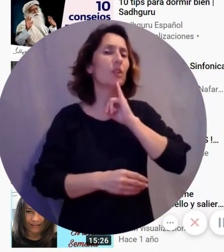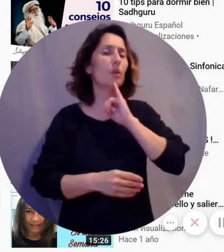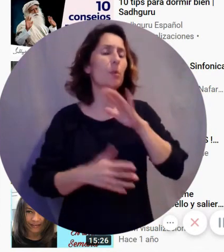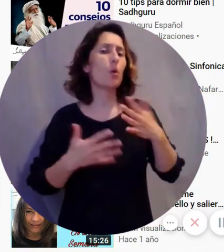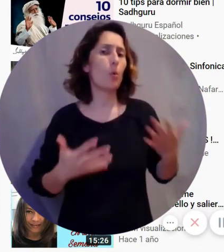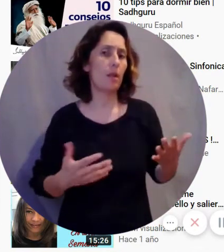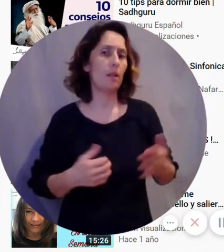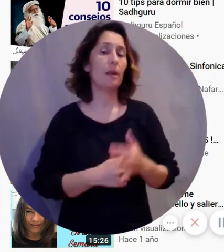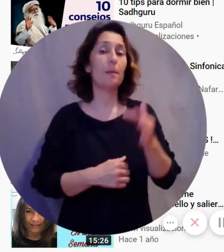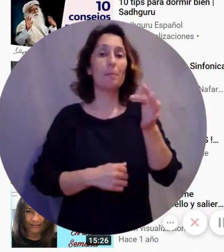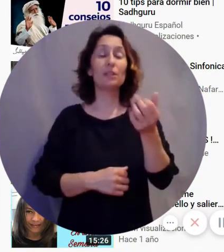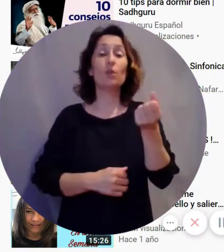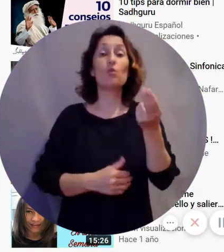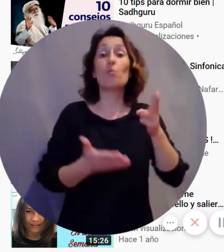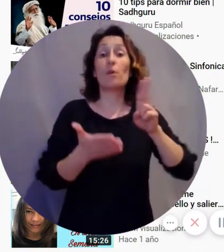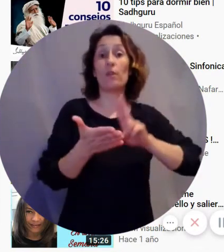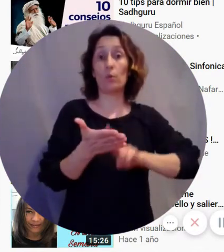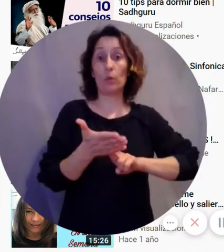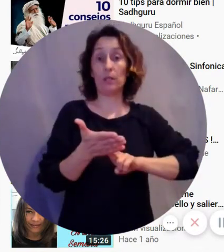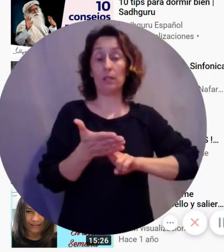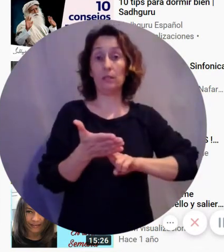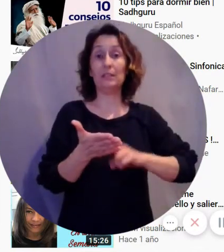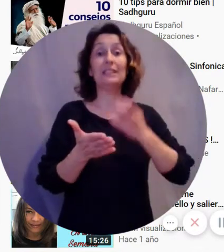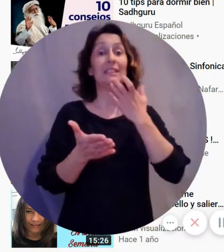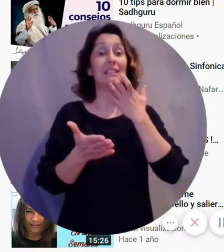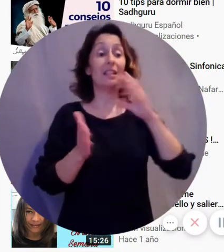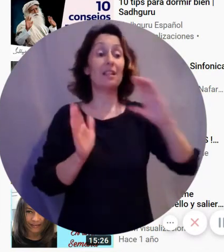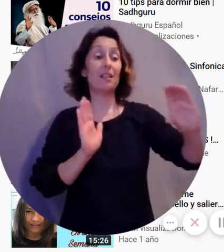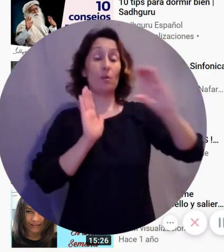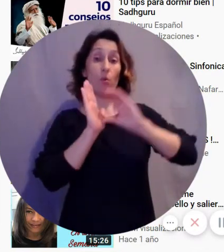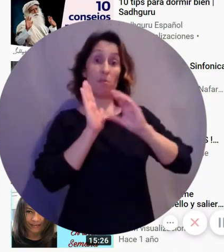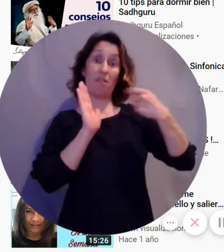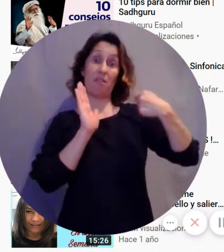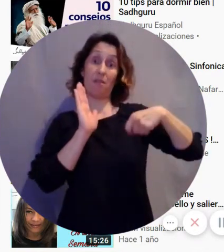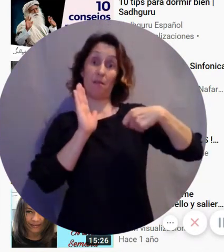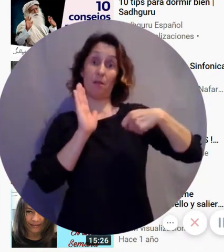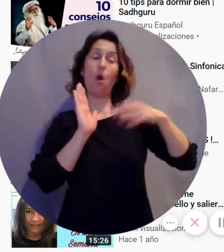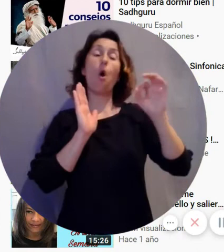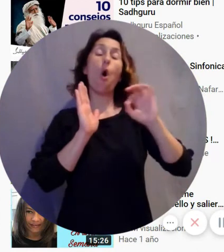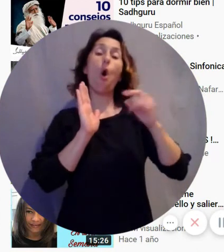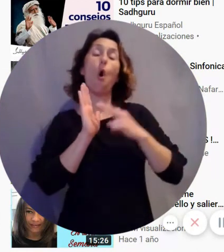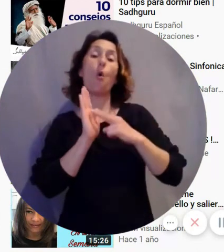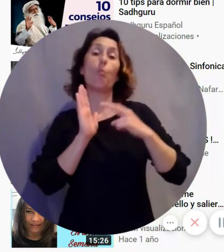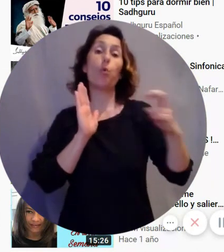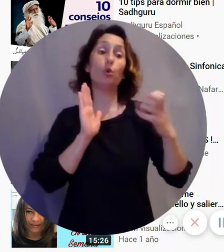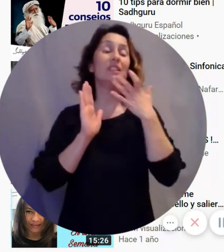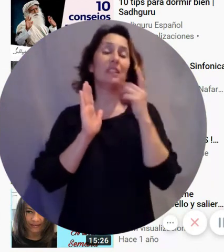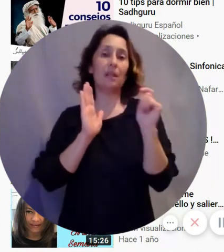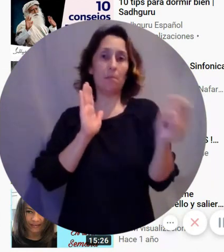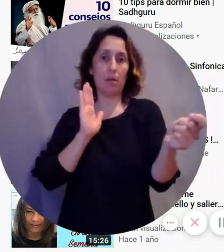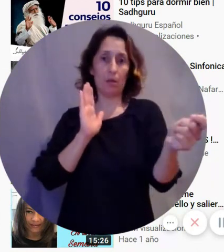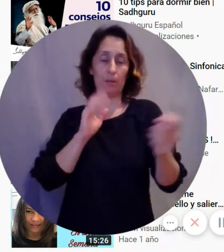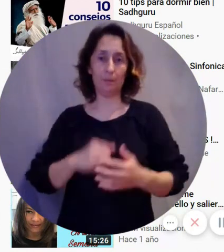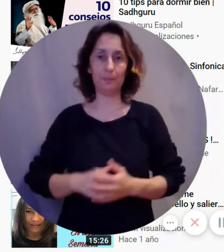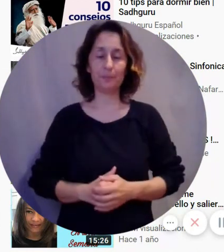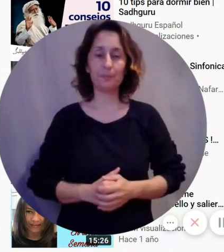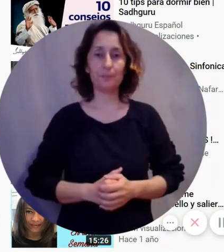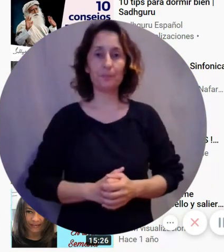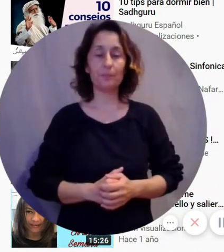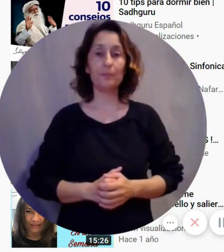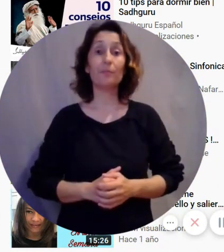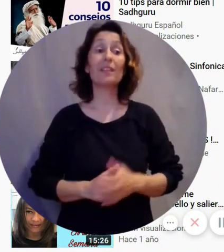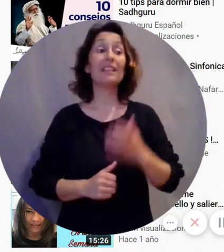el que nos ingresarán el dinero si el resultado es a devolver o del que nos lo cobrarán si es a pagar. Si el resultado es a pagar, podemos